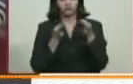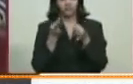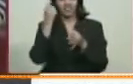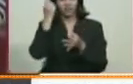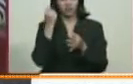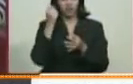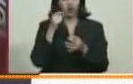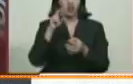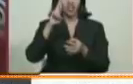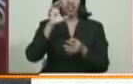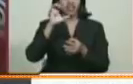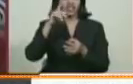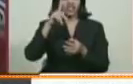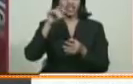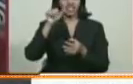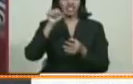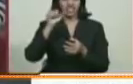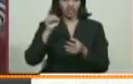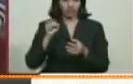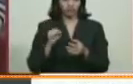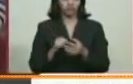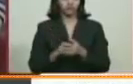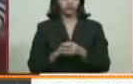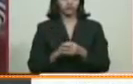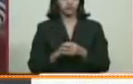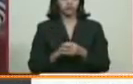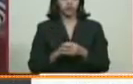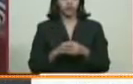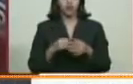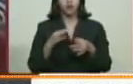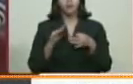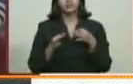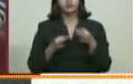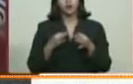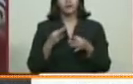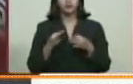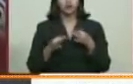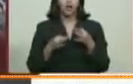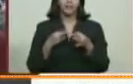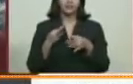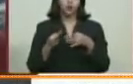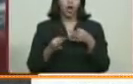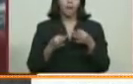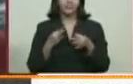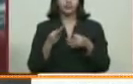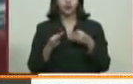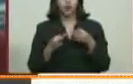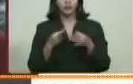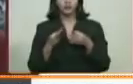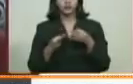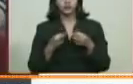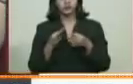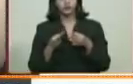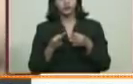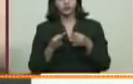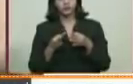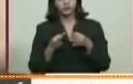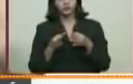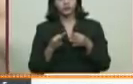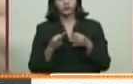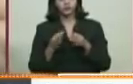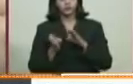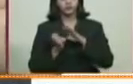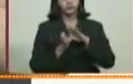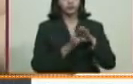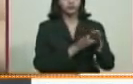hace, de manera pausada, serena, sí, tranquila. Luego aparecen otras imágenes que en lo